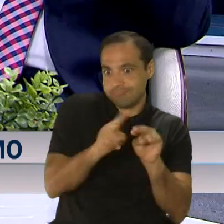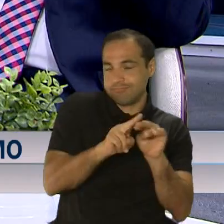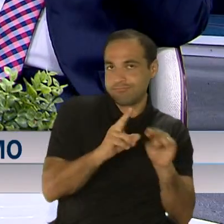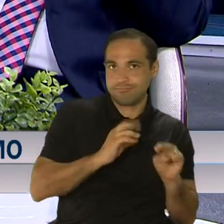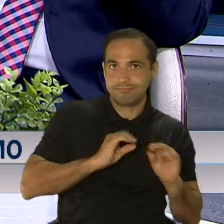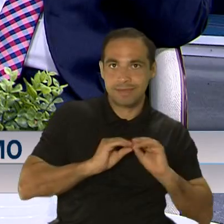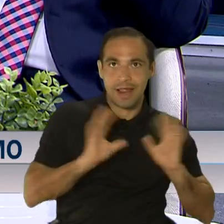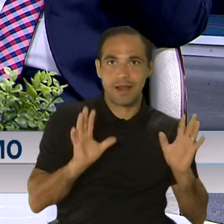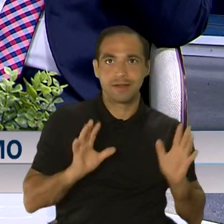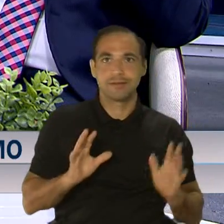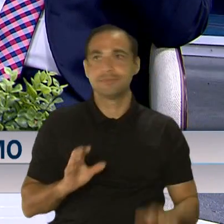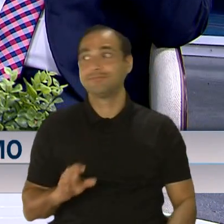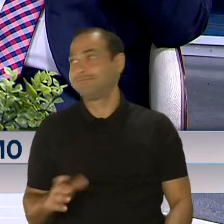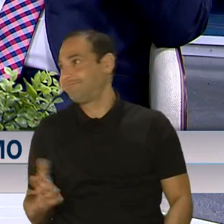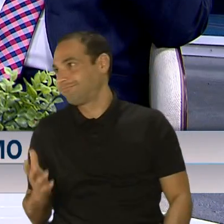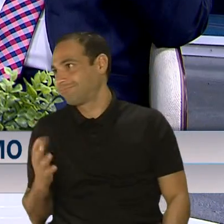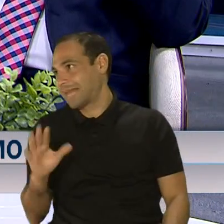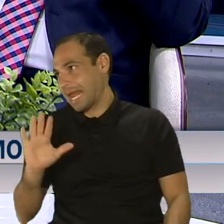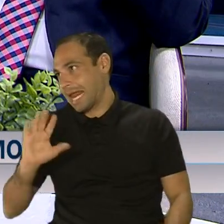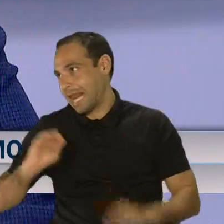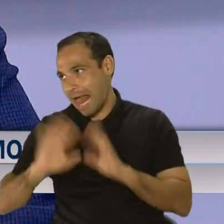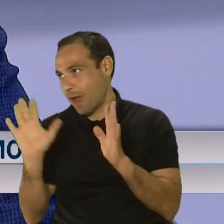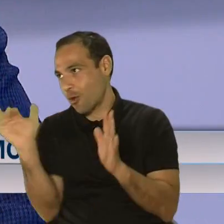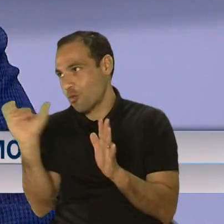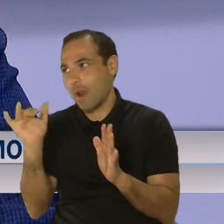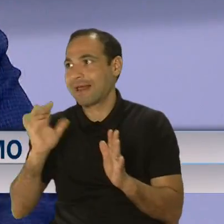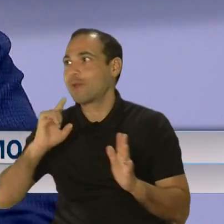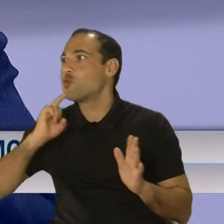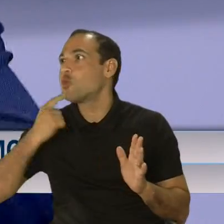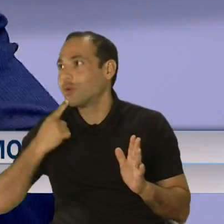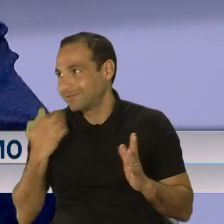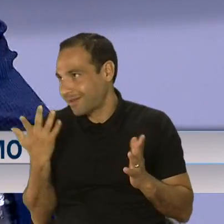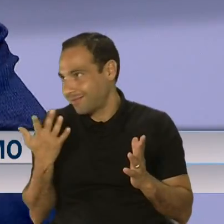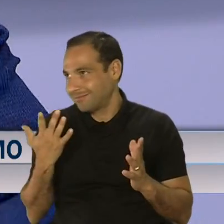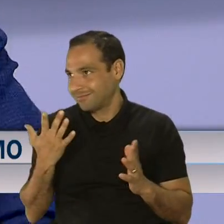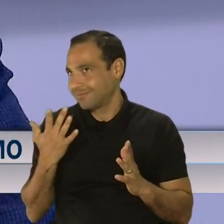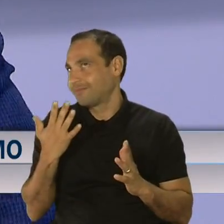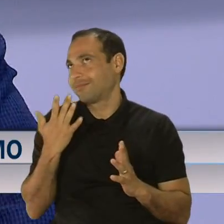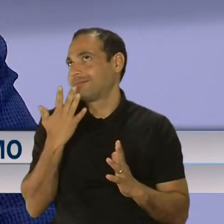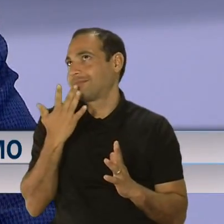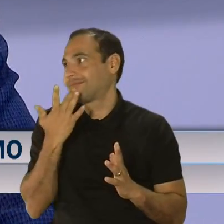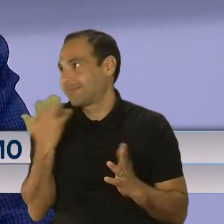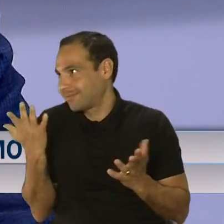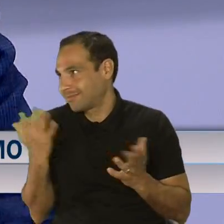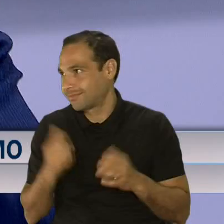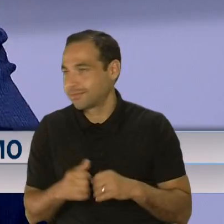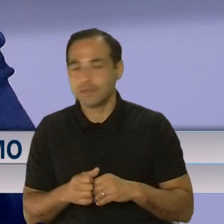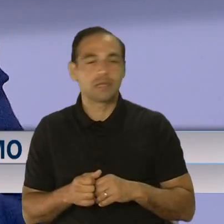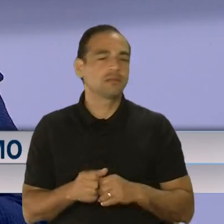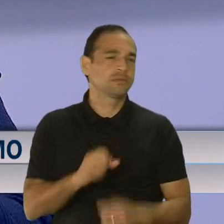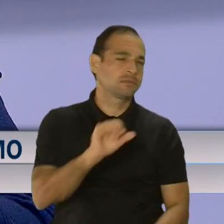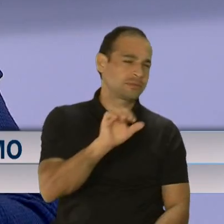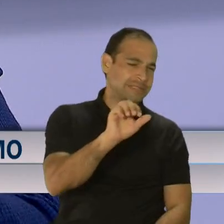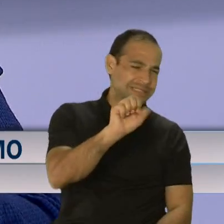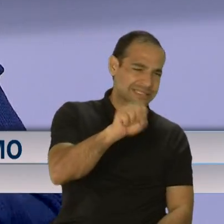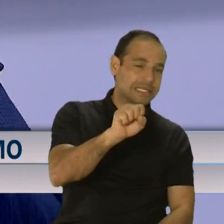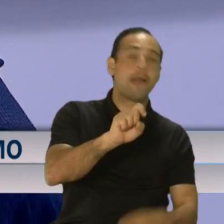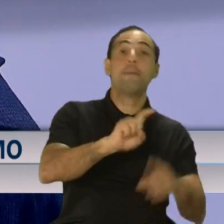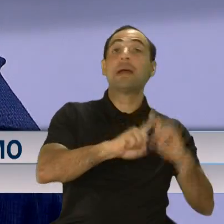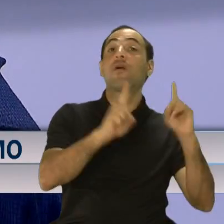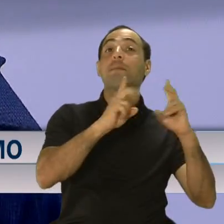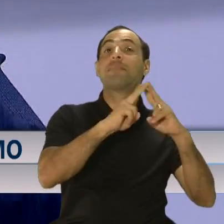dulce. Definitivamente. Pero claro, no es tan sencillo como todo, ¿no? Esto tiene ciertas implicaciones. Como sabemos que